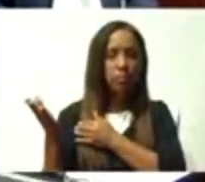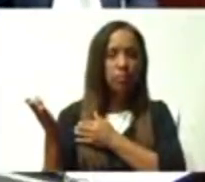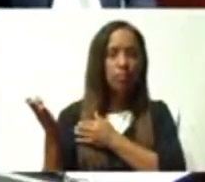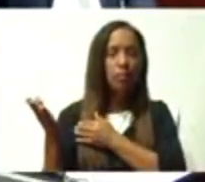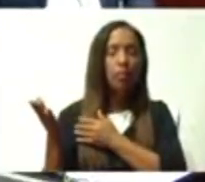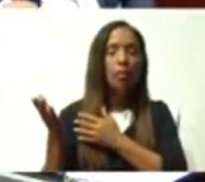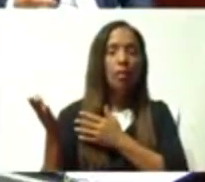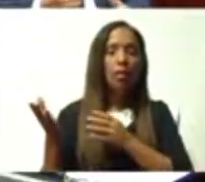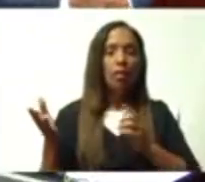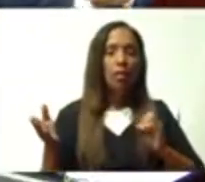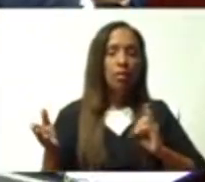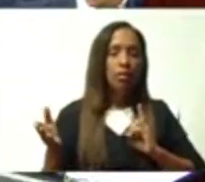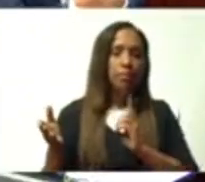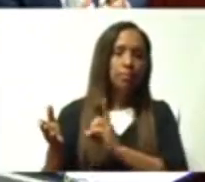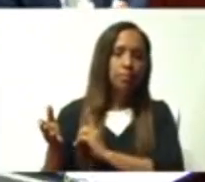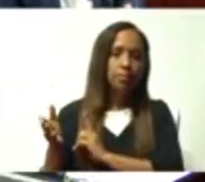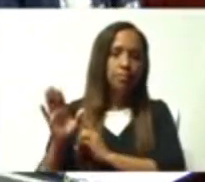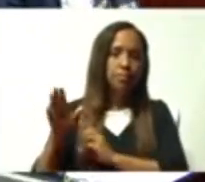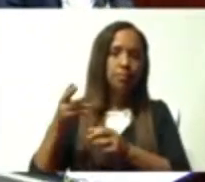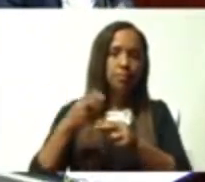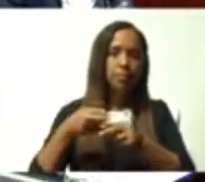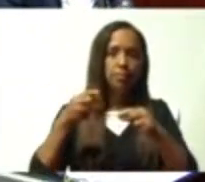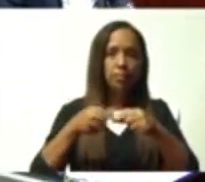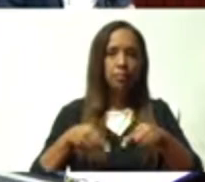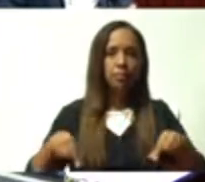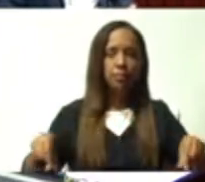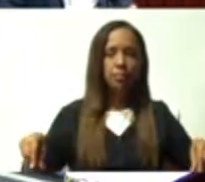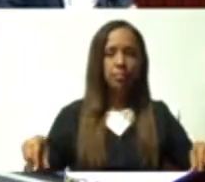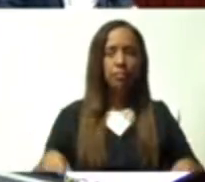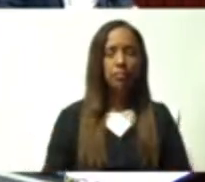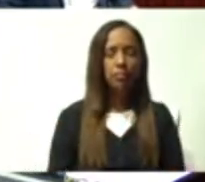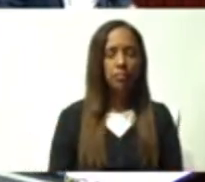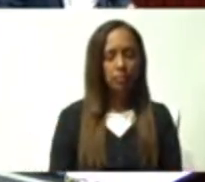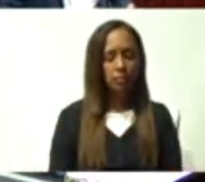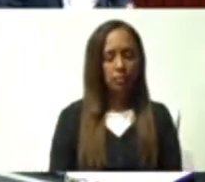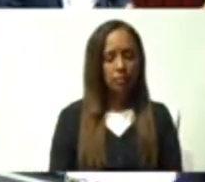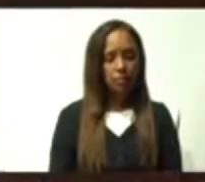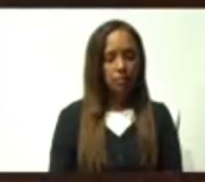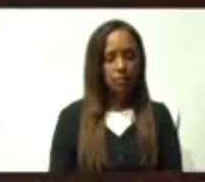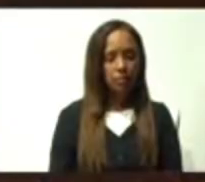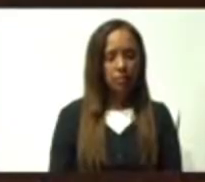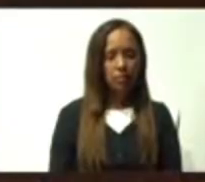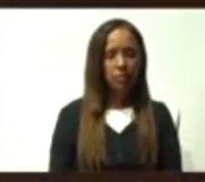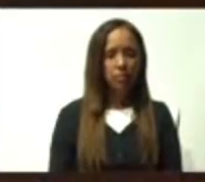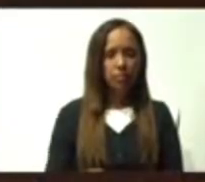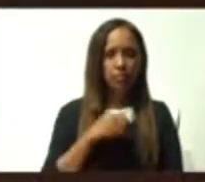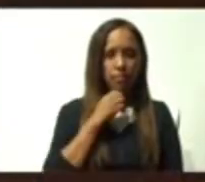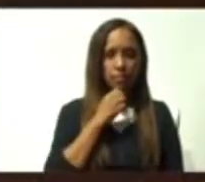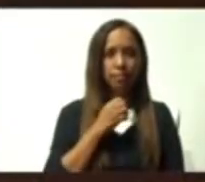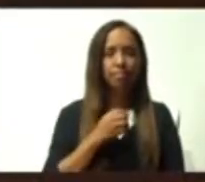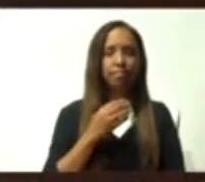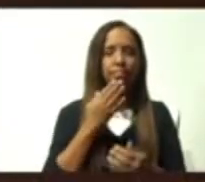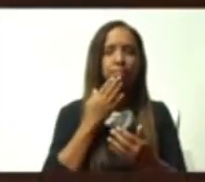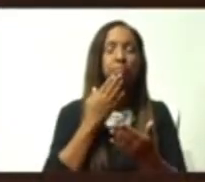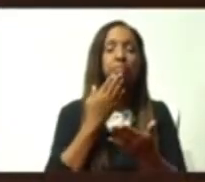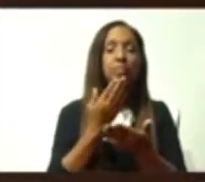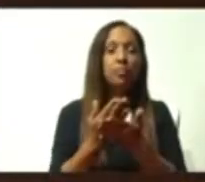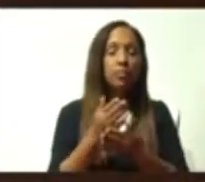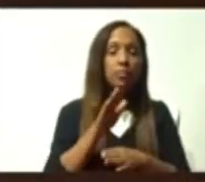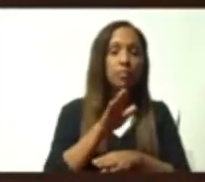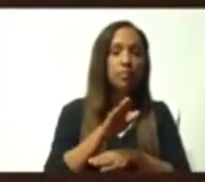Muchas gracias, señor presidente. Buenas tardes, bufete directivo, honorables diputados y